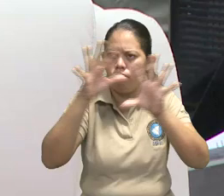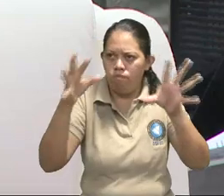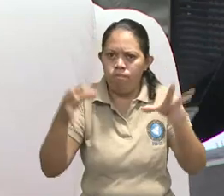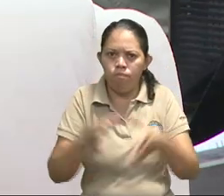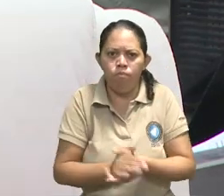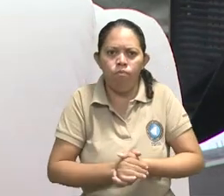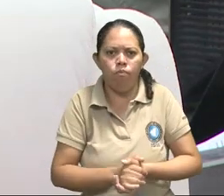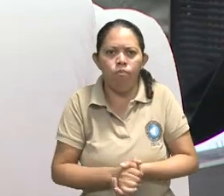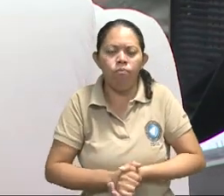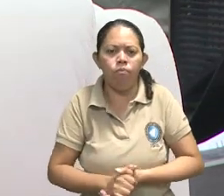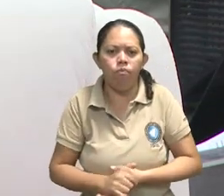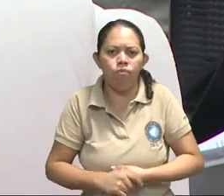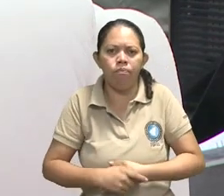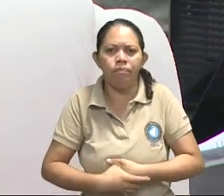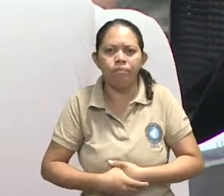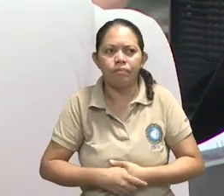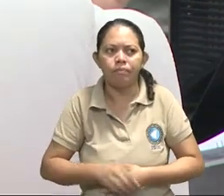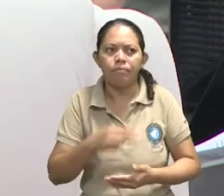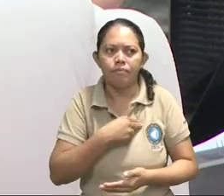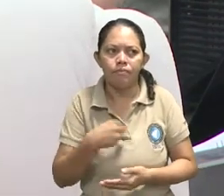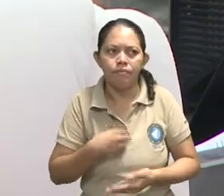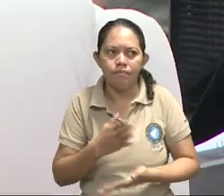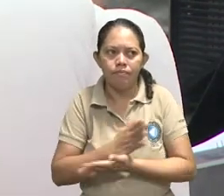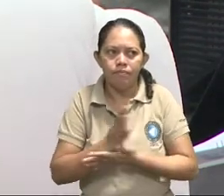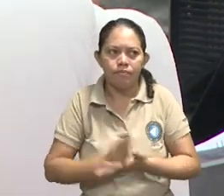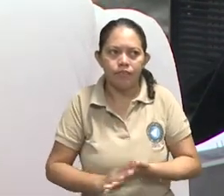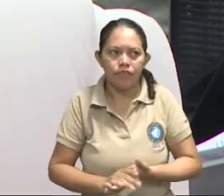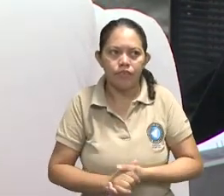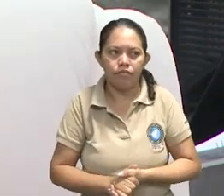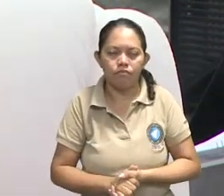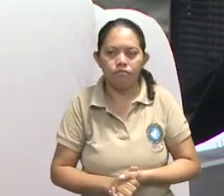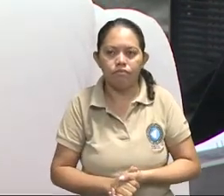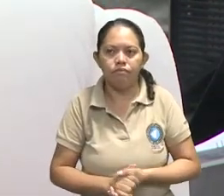entes reguladores a nivel nacional y a nivel internacional.